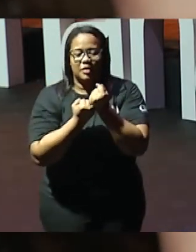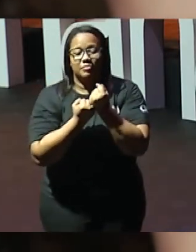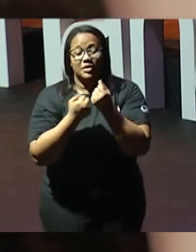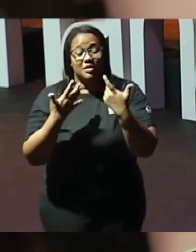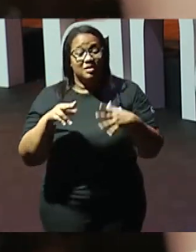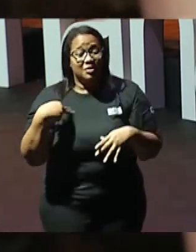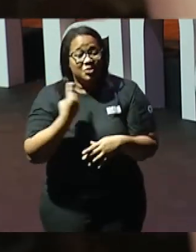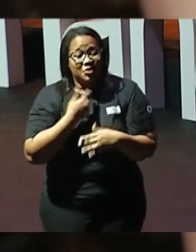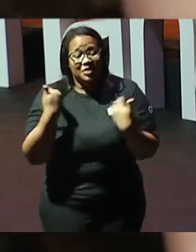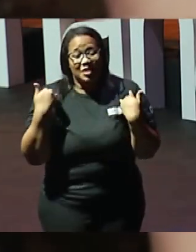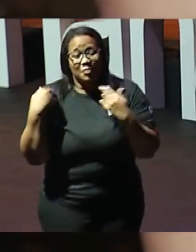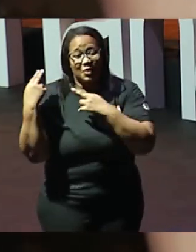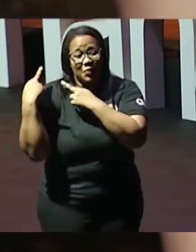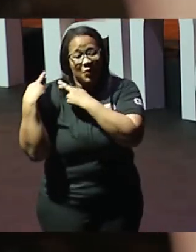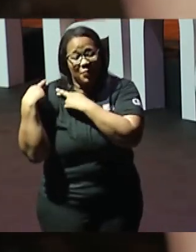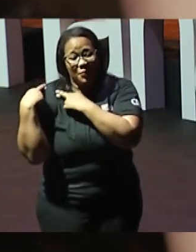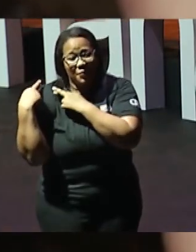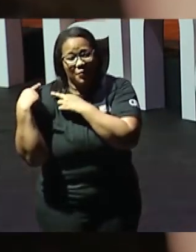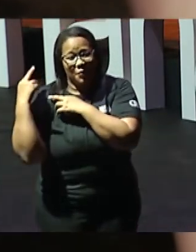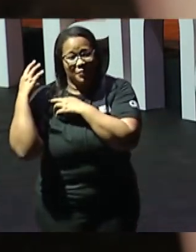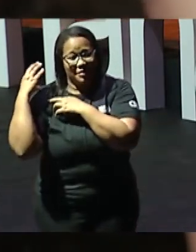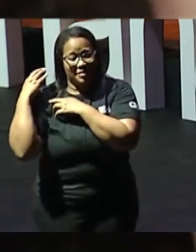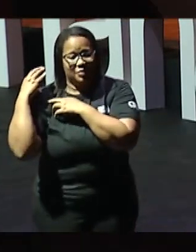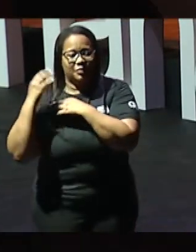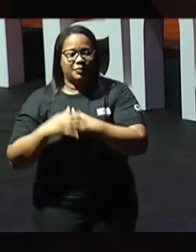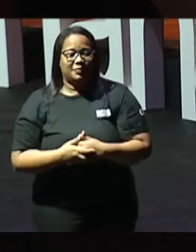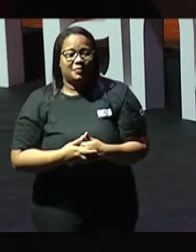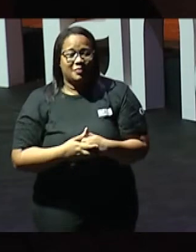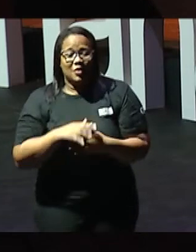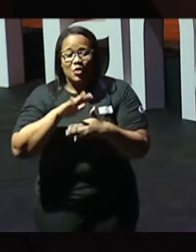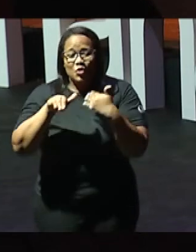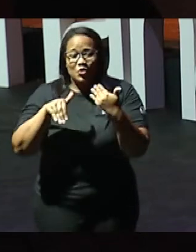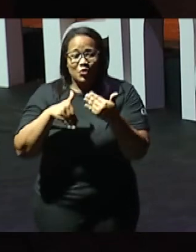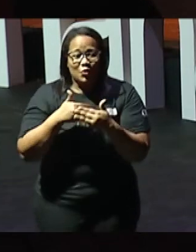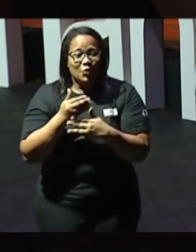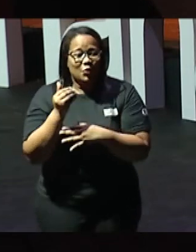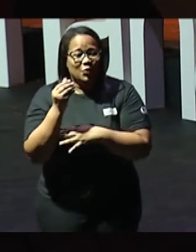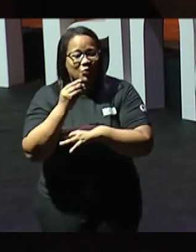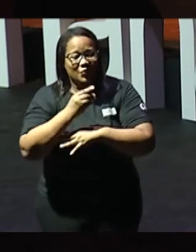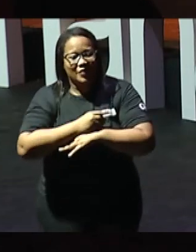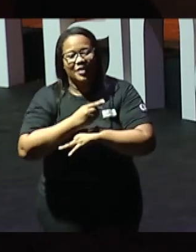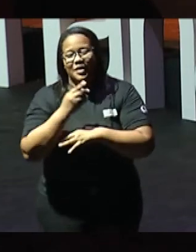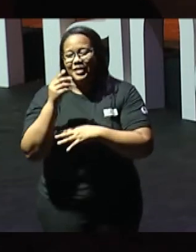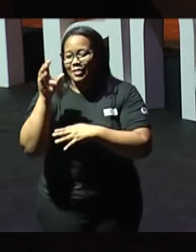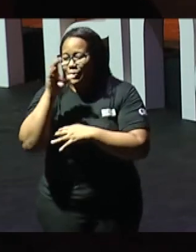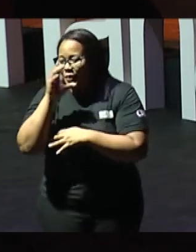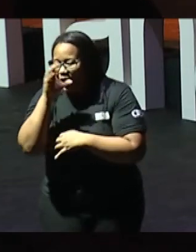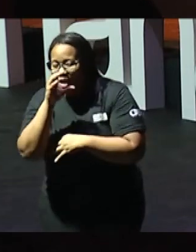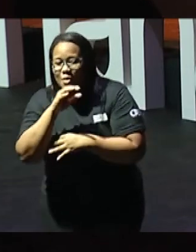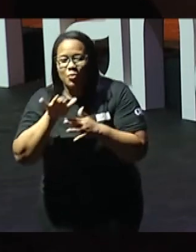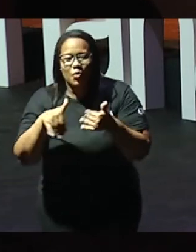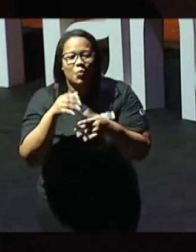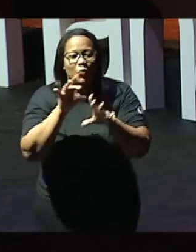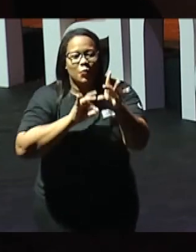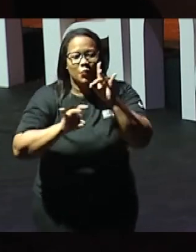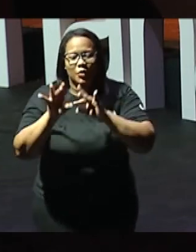compromiso estamos todos los días tocando puertas a ver cómo conseguíamos ese 30% que faltaba pero